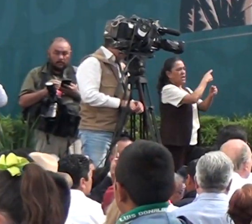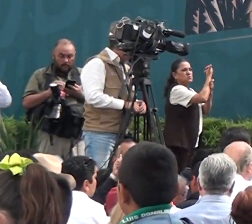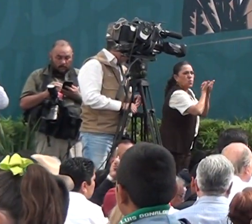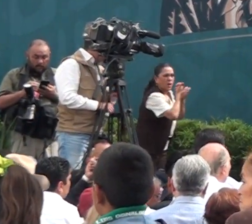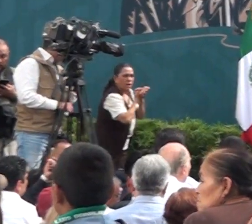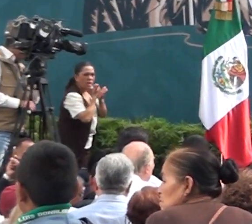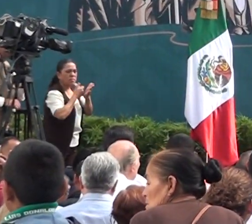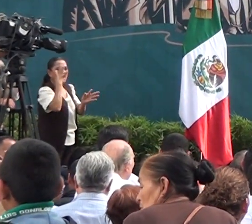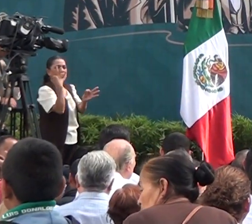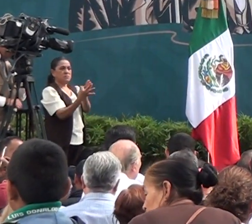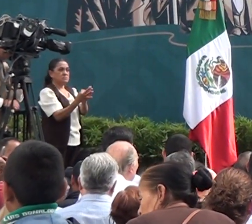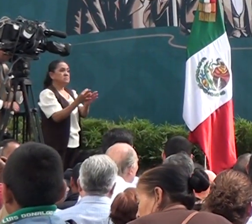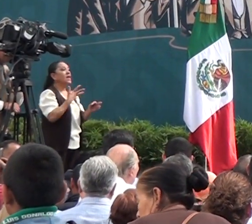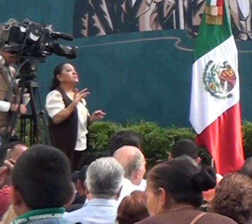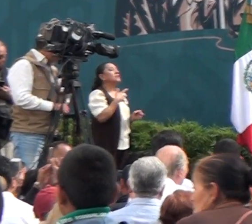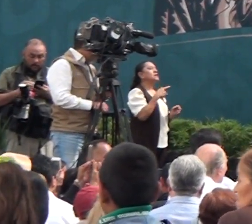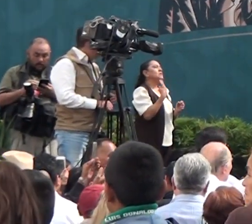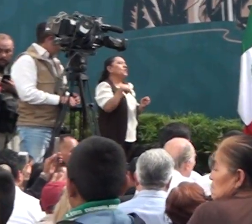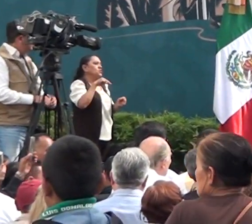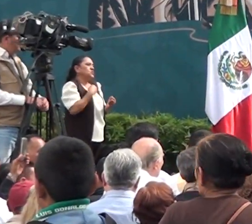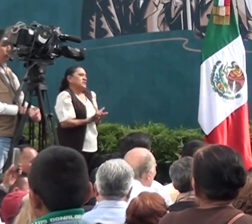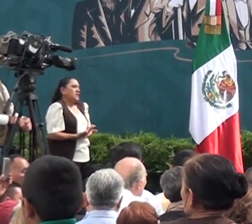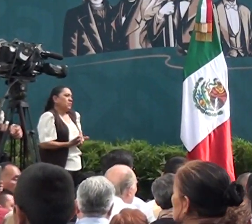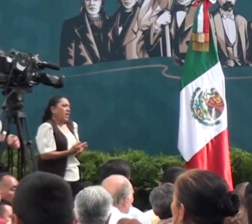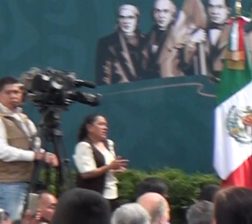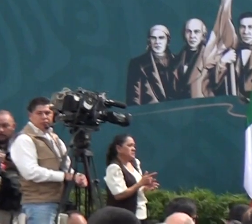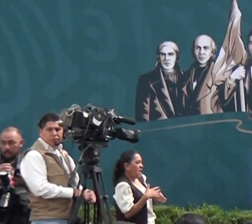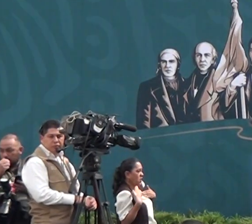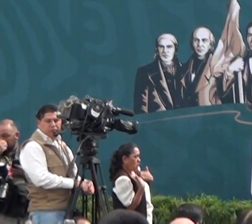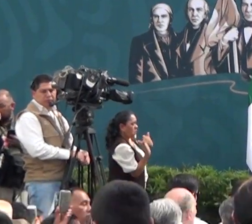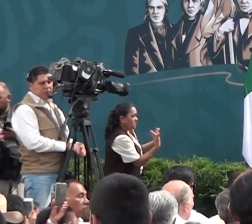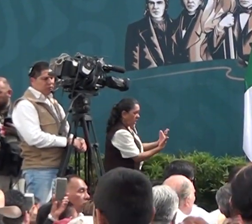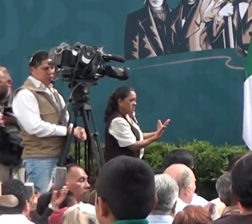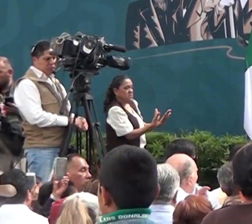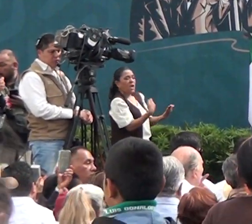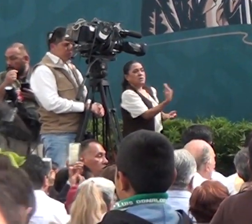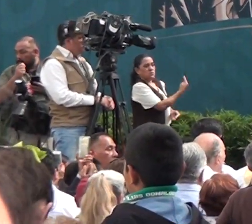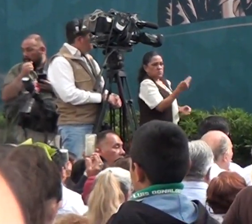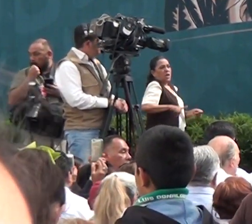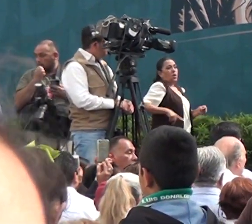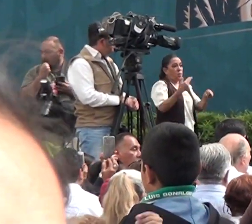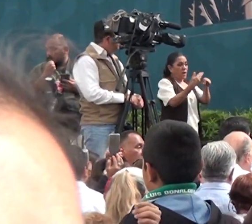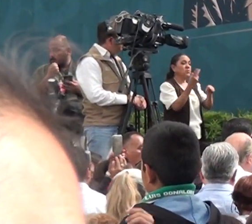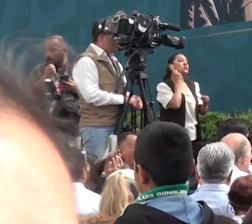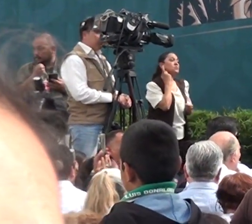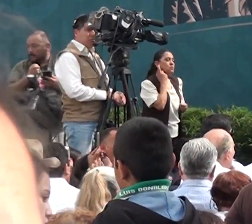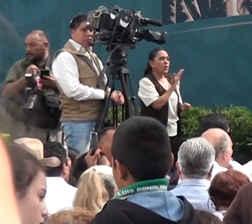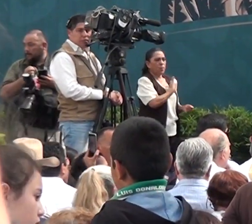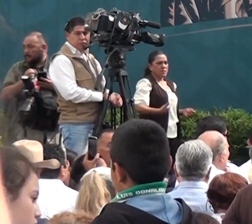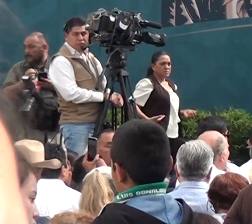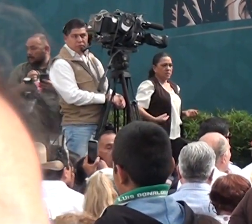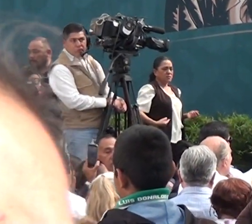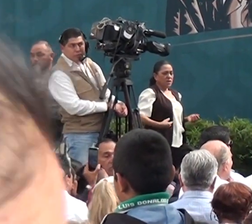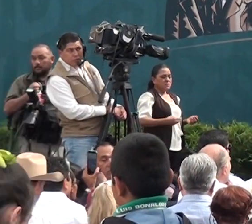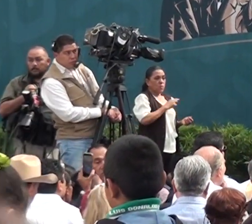política. Tenemos nuestra esperanza puesta en usted, en nuestro gobernador, en los diputados, en los alcaldes que